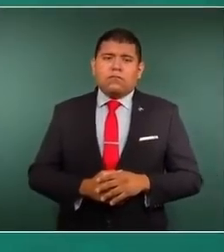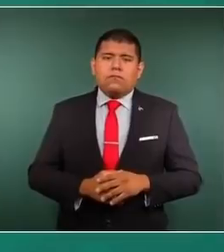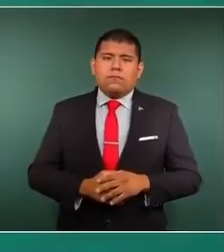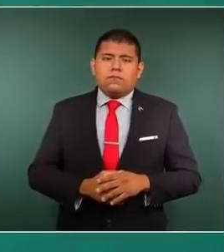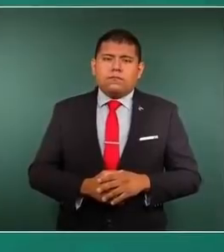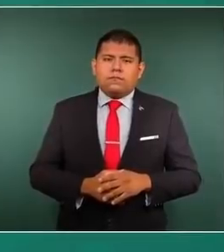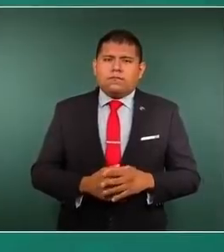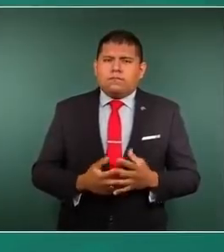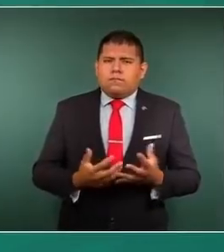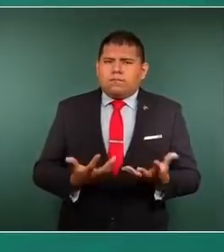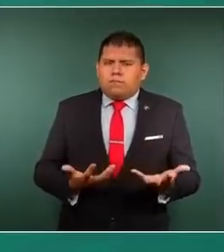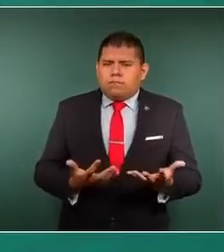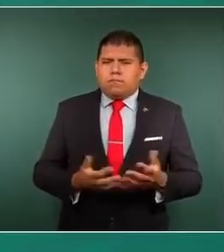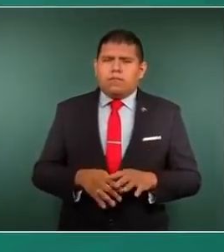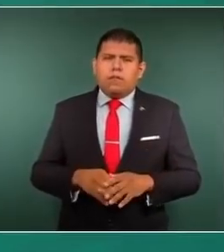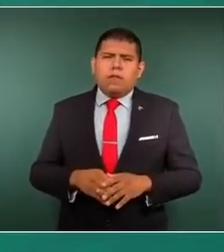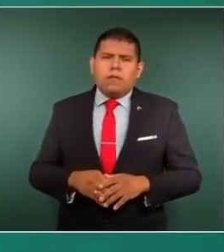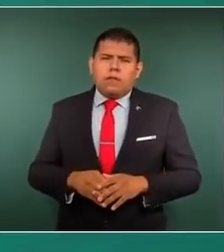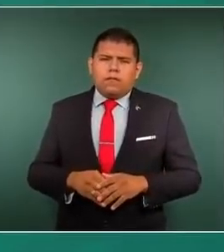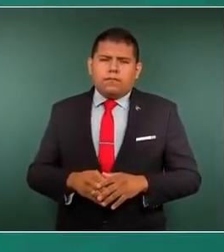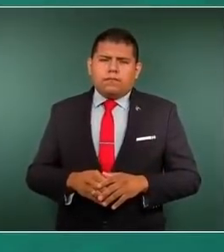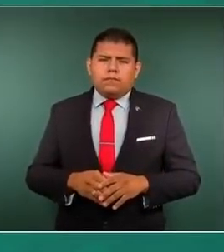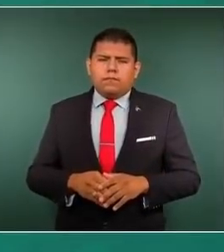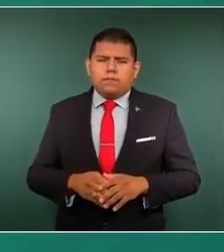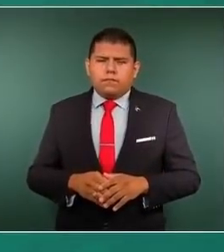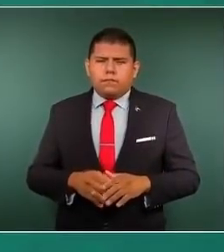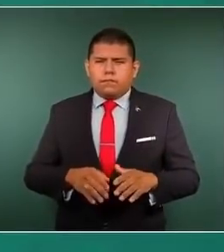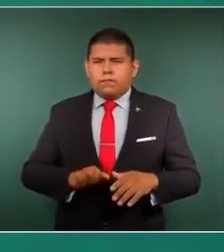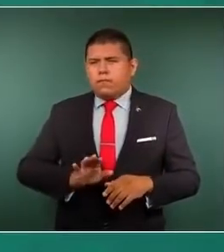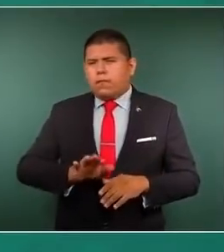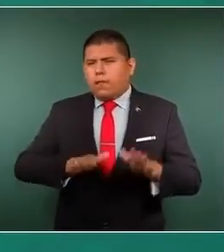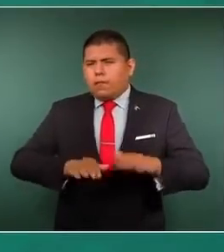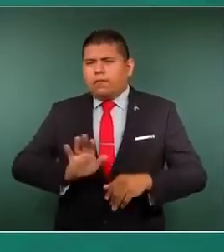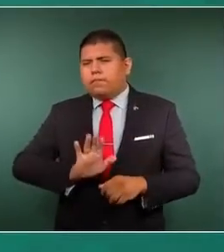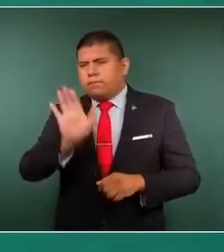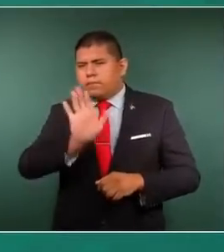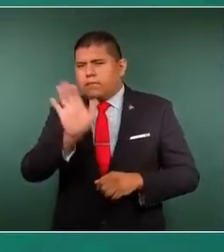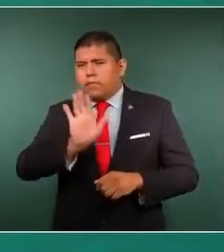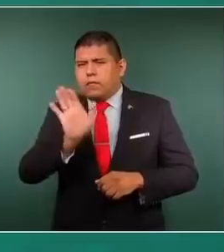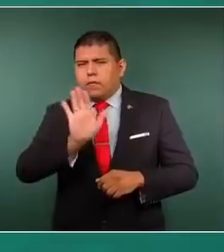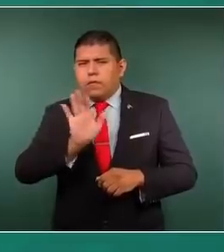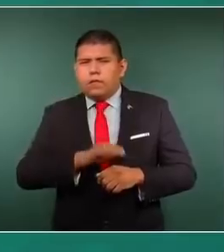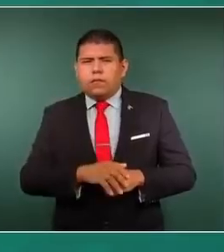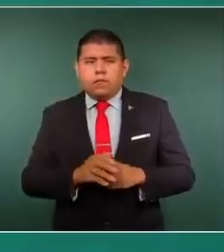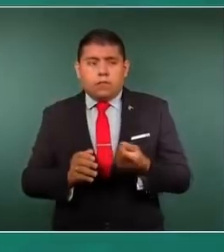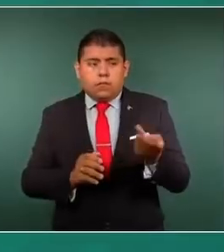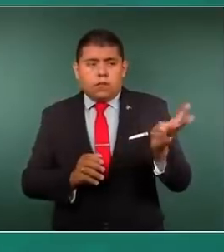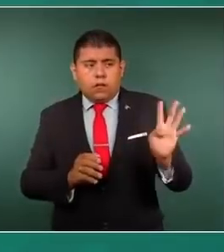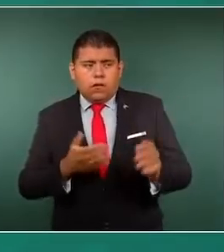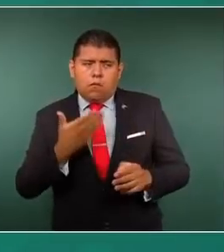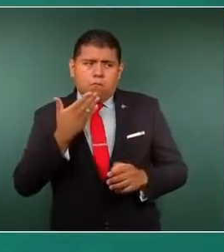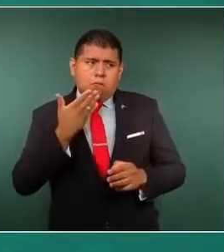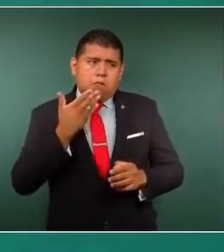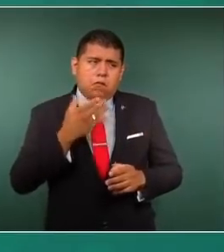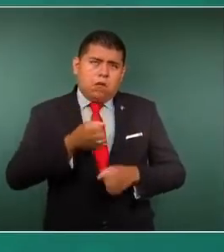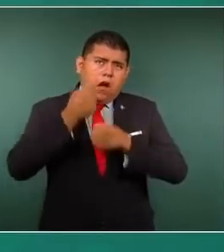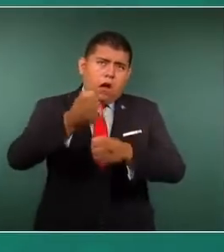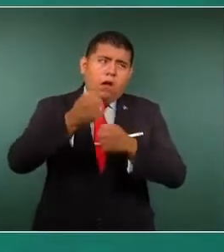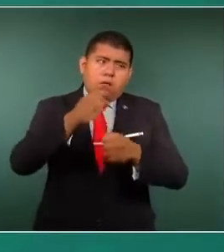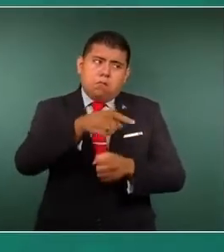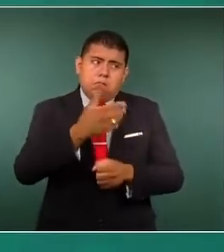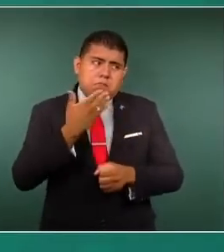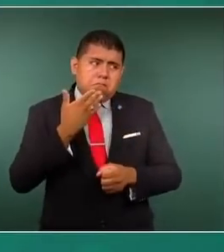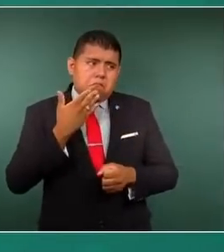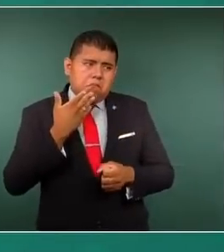muchas veces se aparenta de que son demandas sociales pero